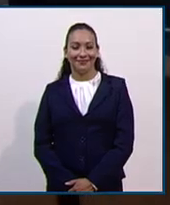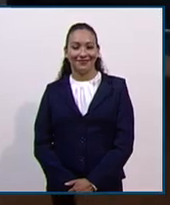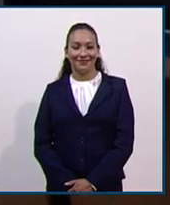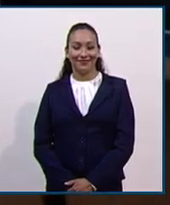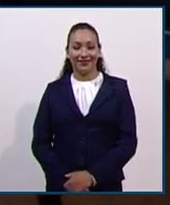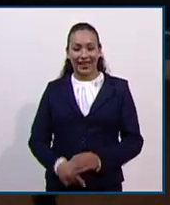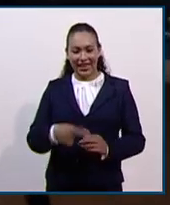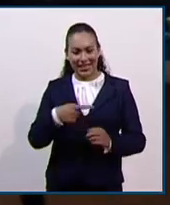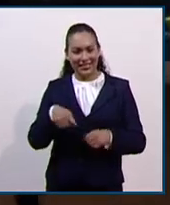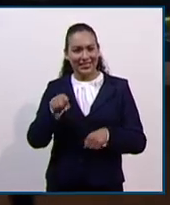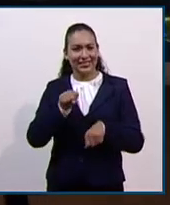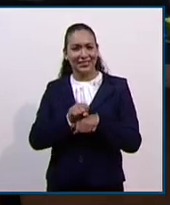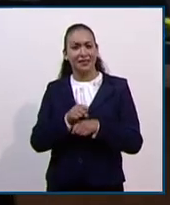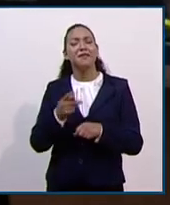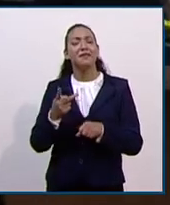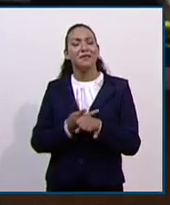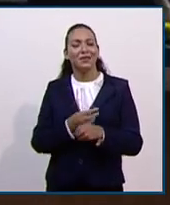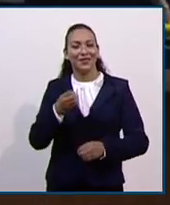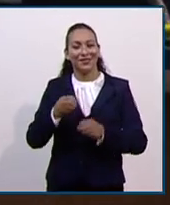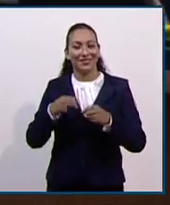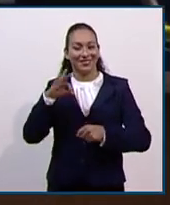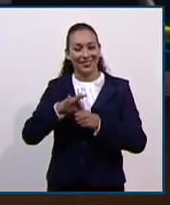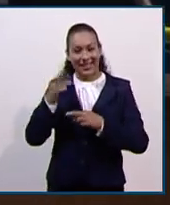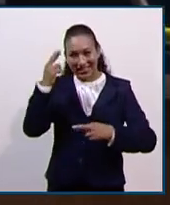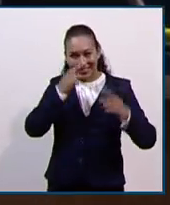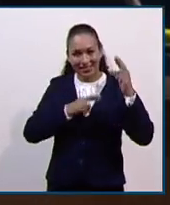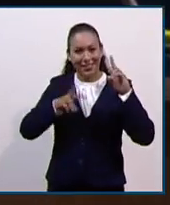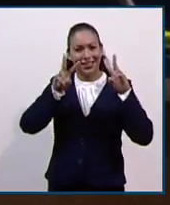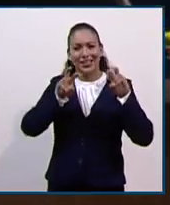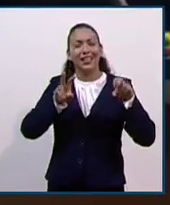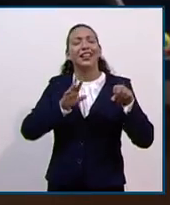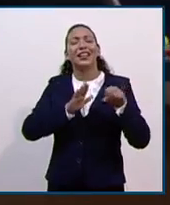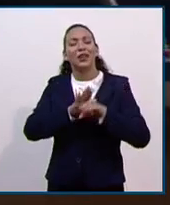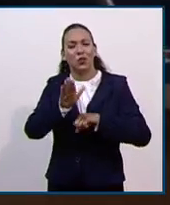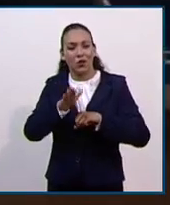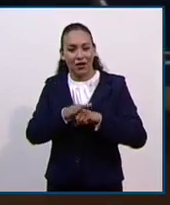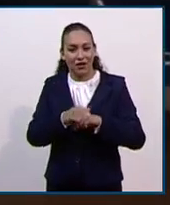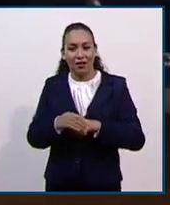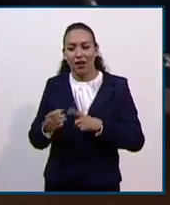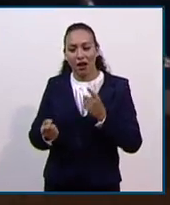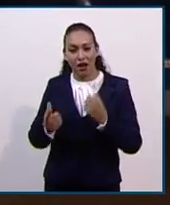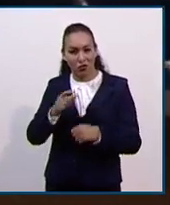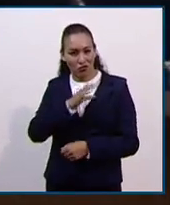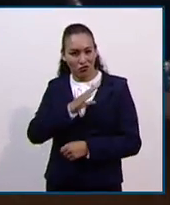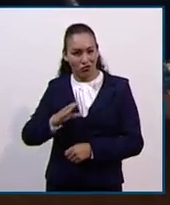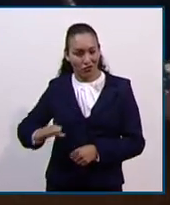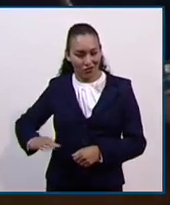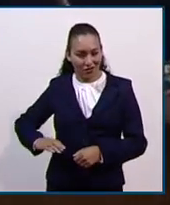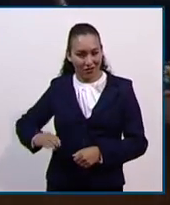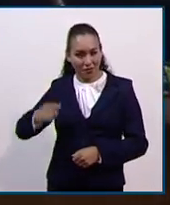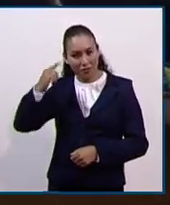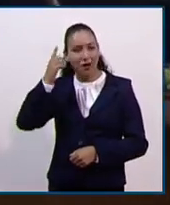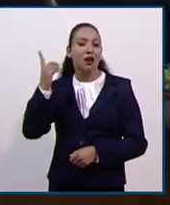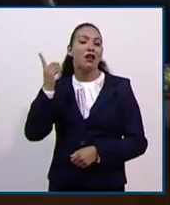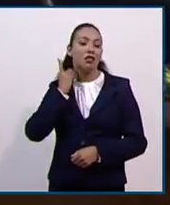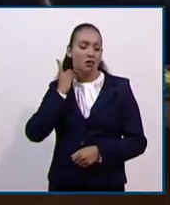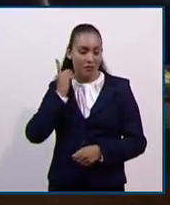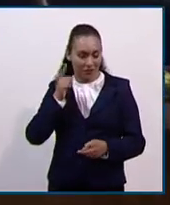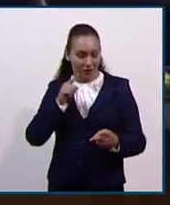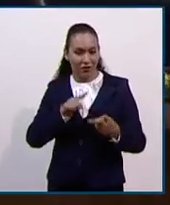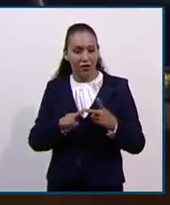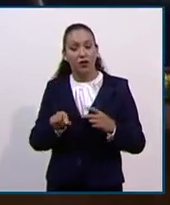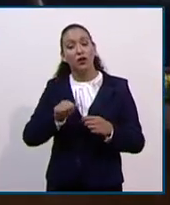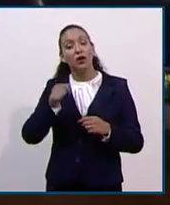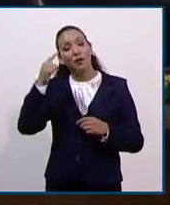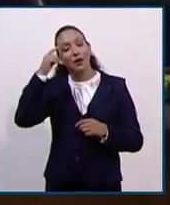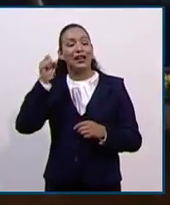Esta semana el Tribunal Electoral revisó algunos asuntos relacionados con la postulación de candidatos a diputados federales y al Senado del